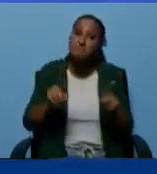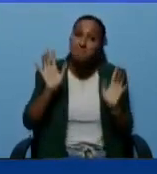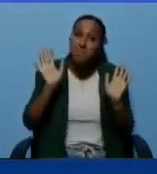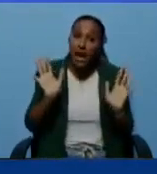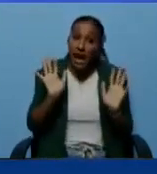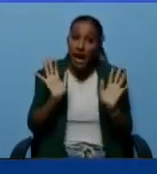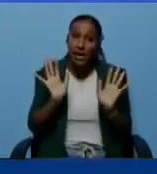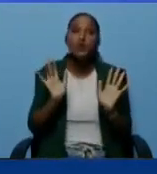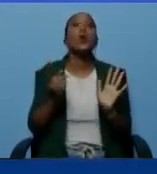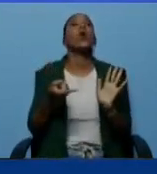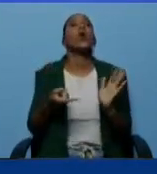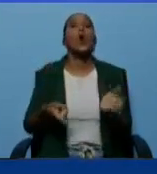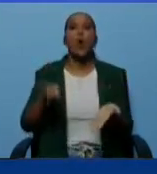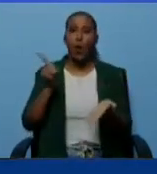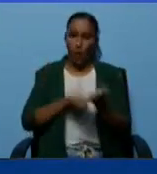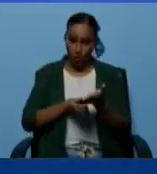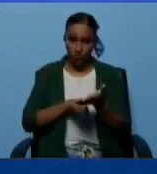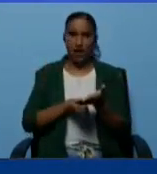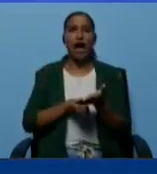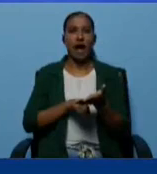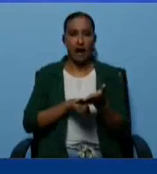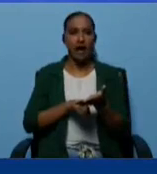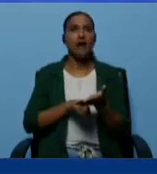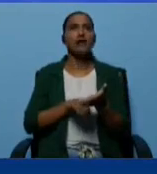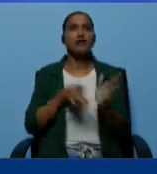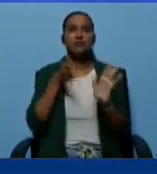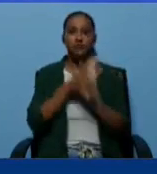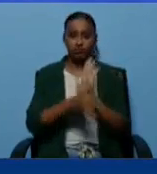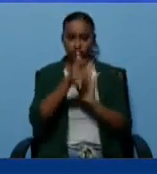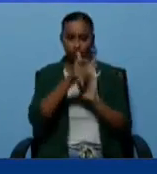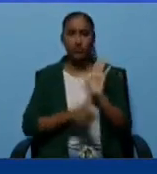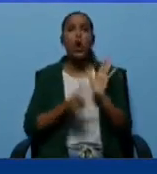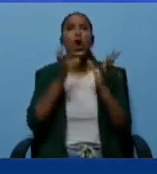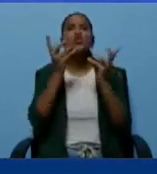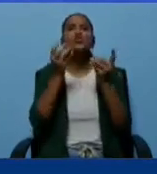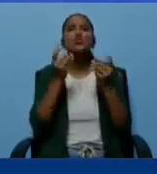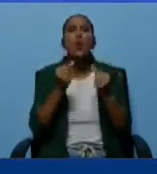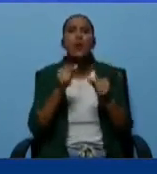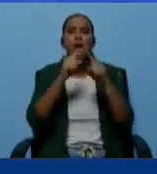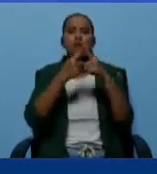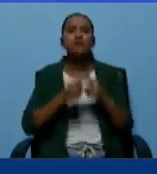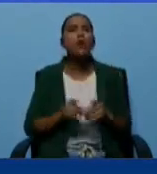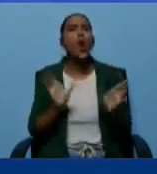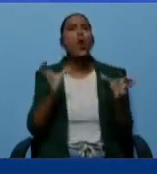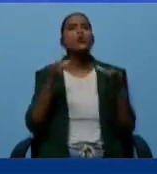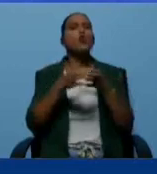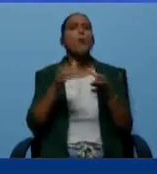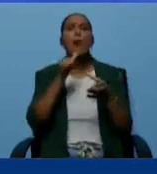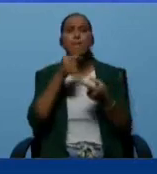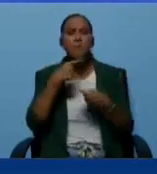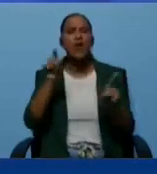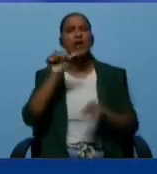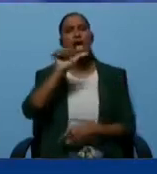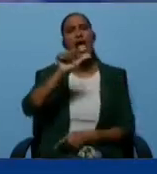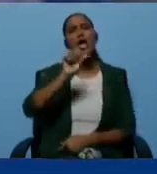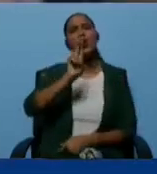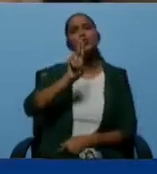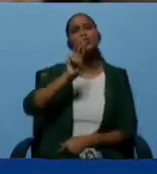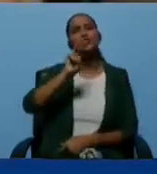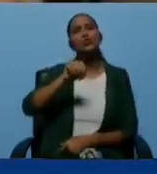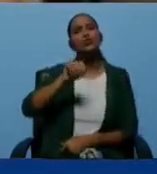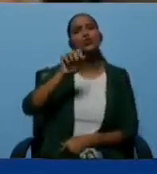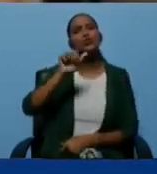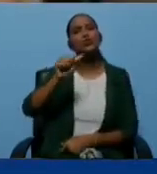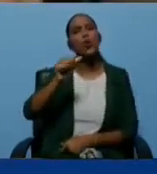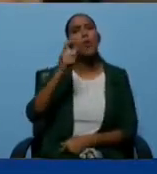a aparecer el fantasmagórica cifra de Súmate. No olvidemos, Súmate fue quien